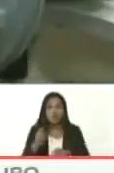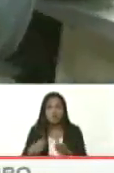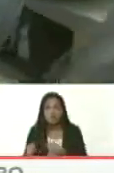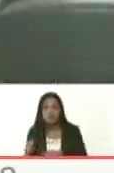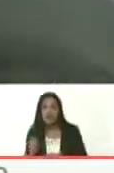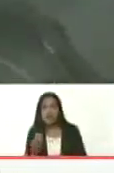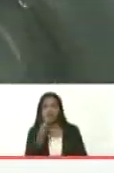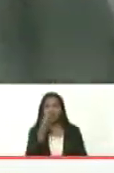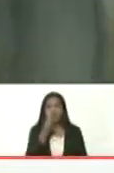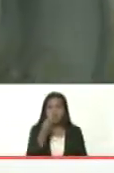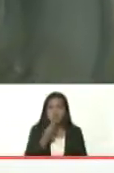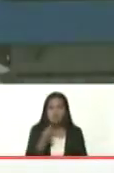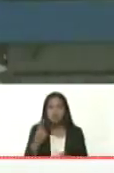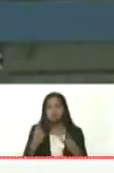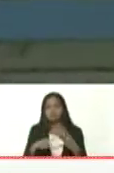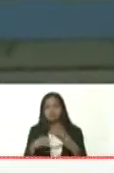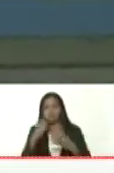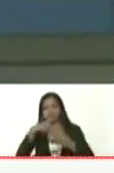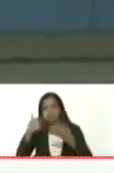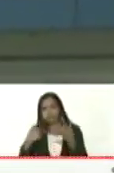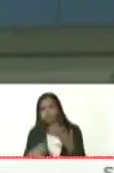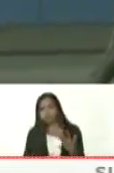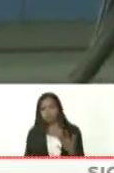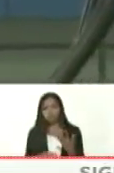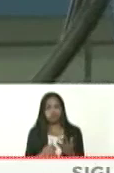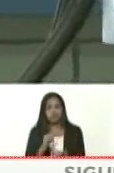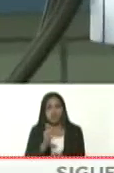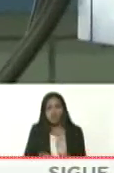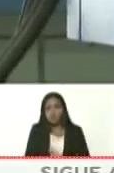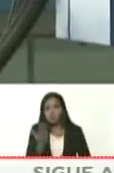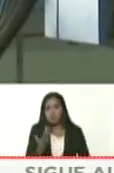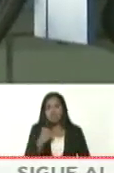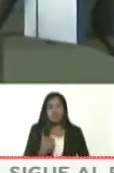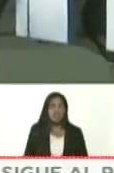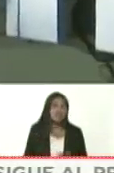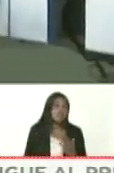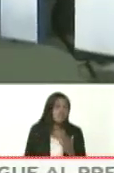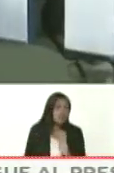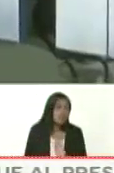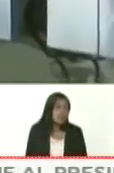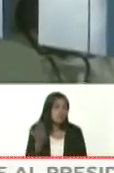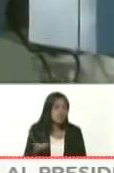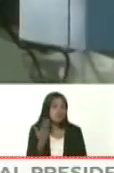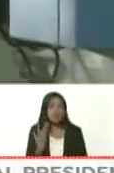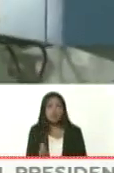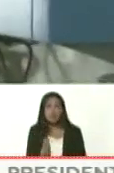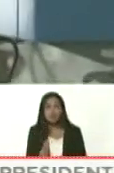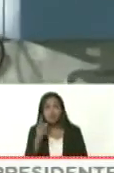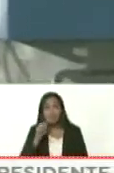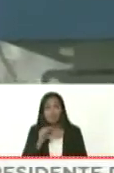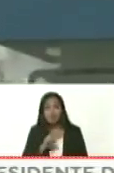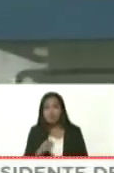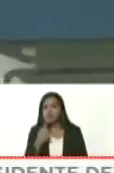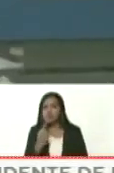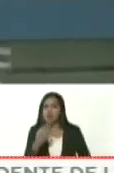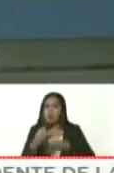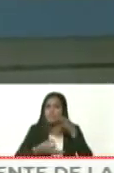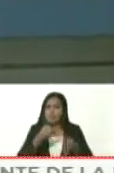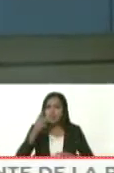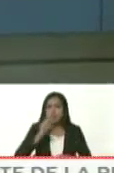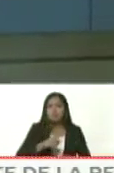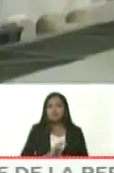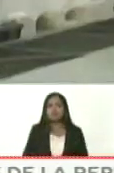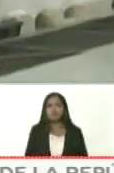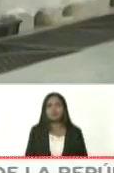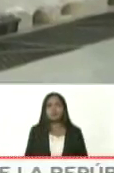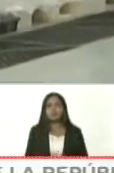de alimentos, etcétera. Es fundamental, presidente, lo que usted ha dicho.